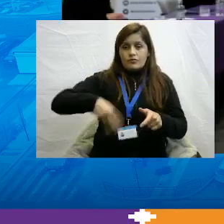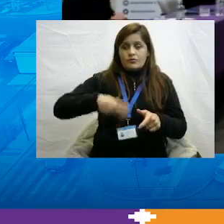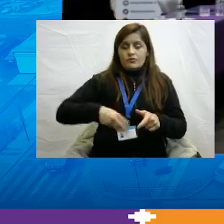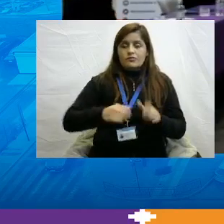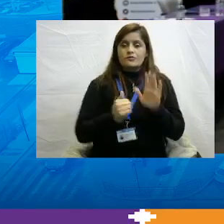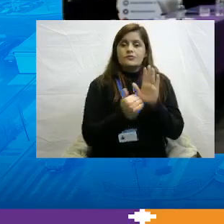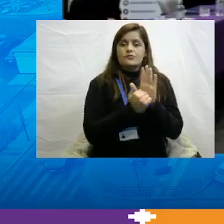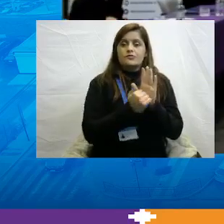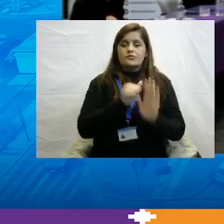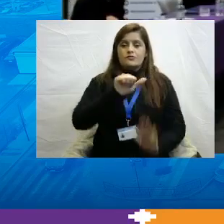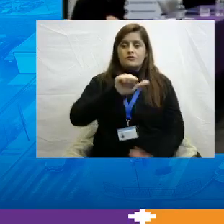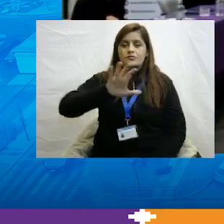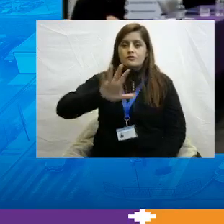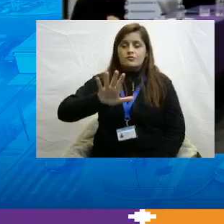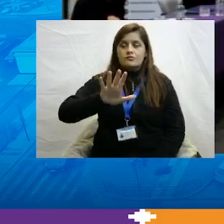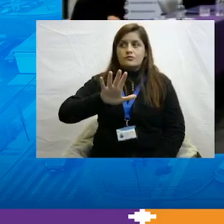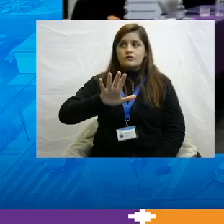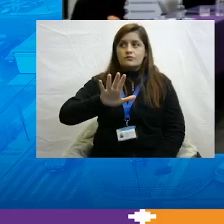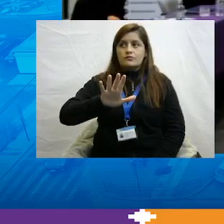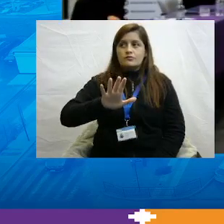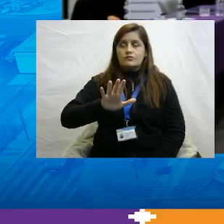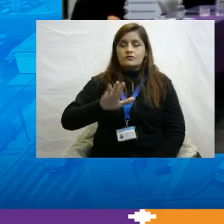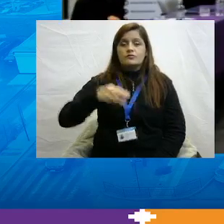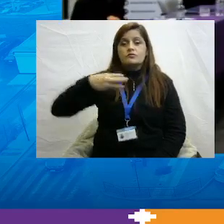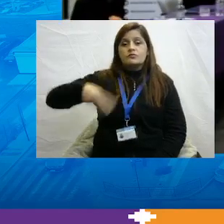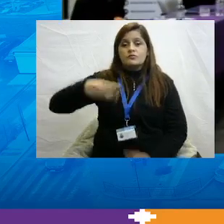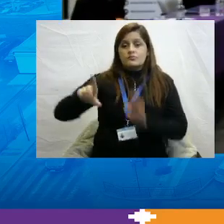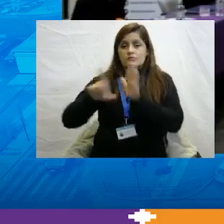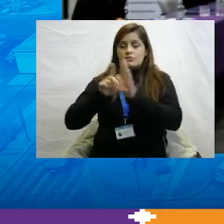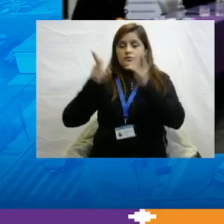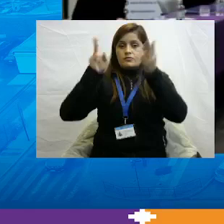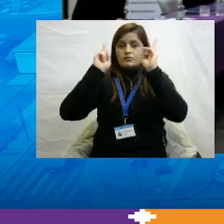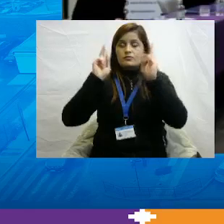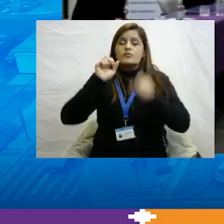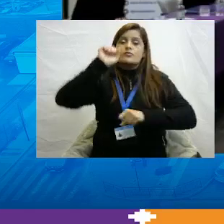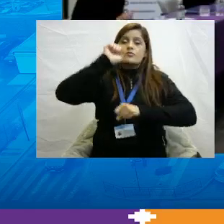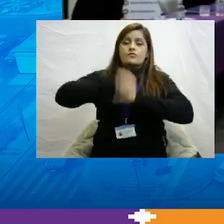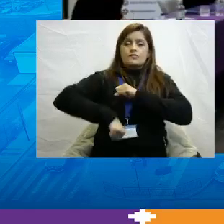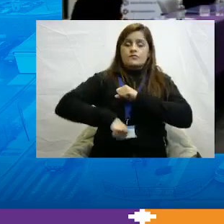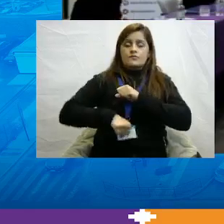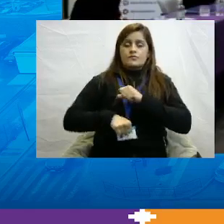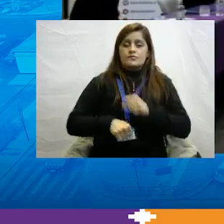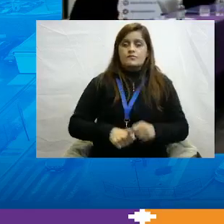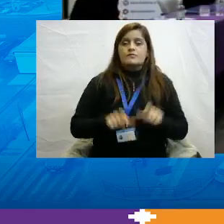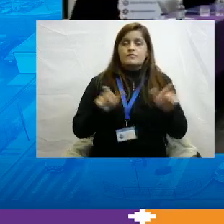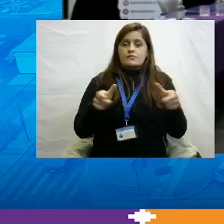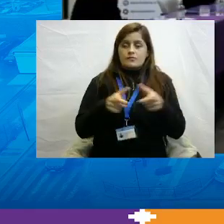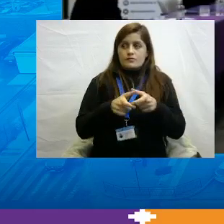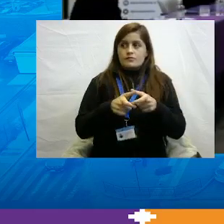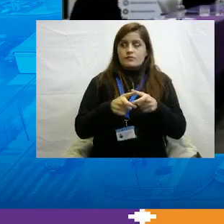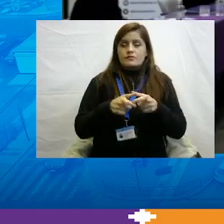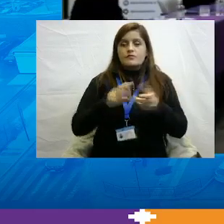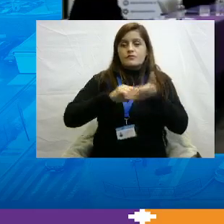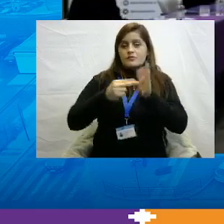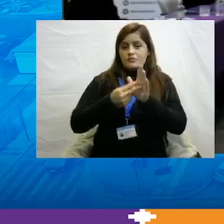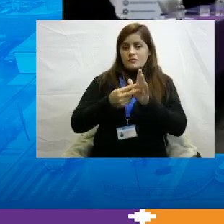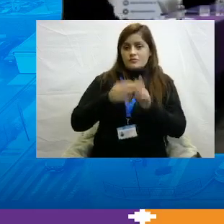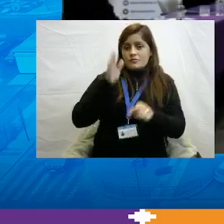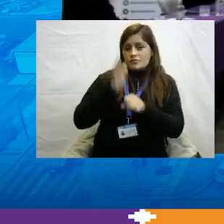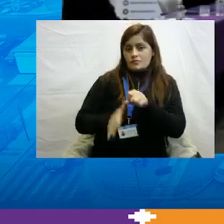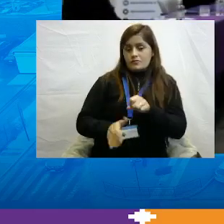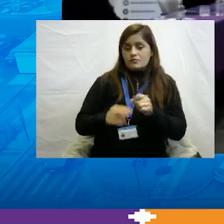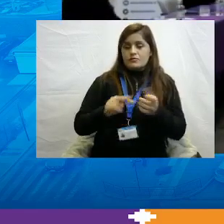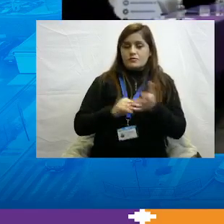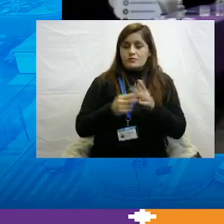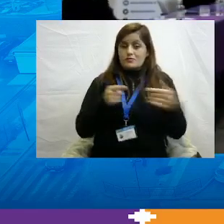artículo 65 de la Ley Orgánica Constitucional de Municipalidades, la aprobación de la presente conciliación ya expuesta.